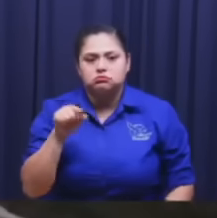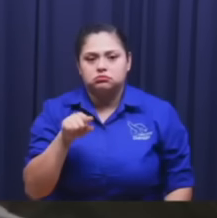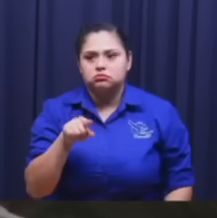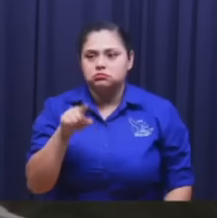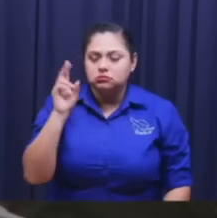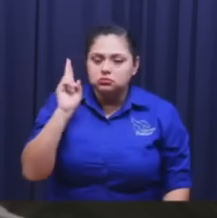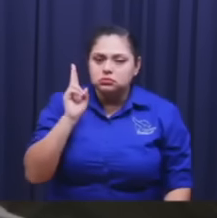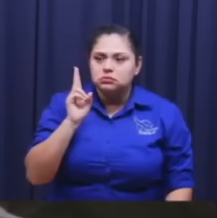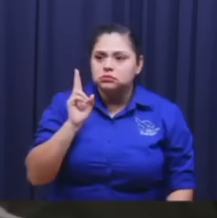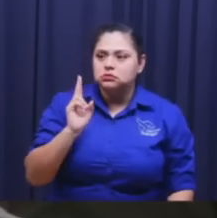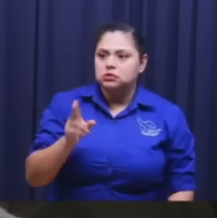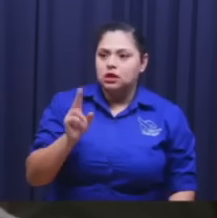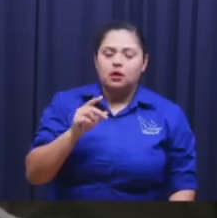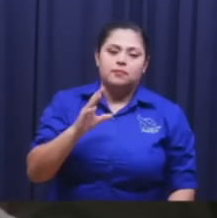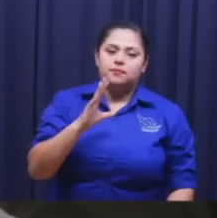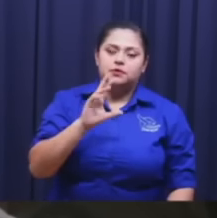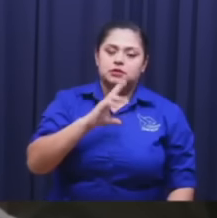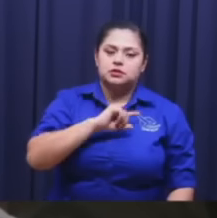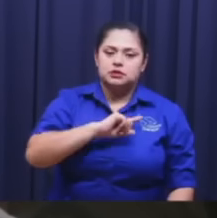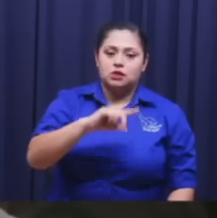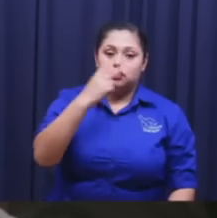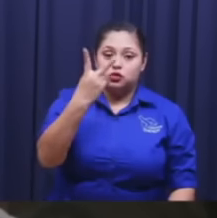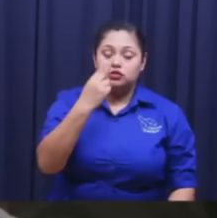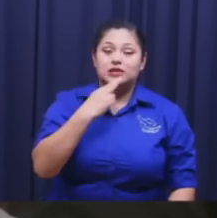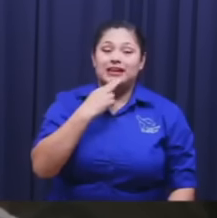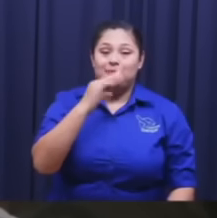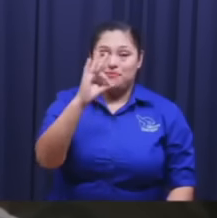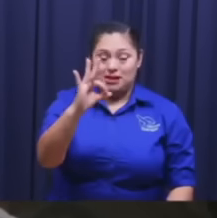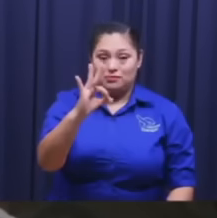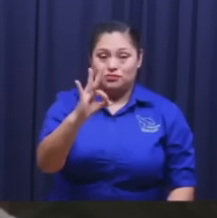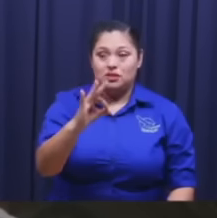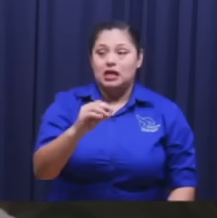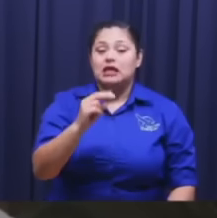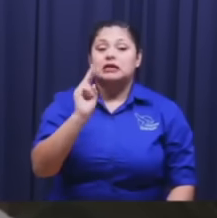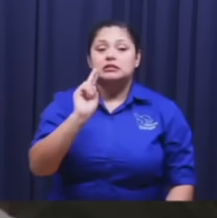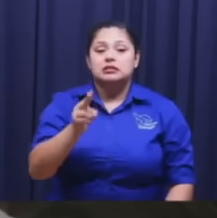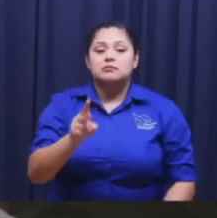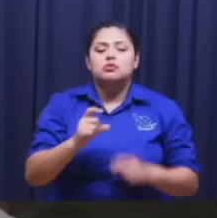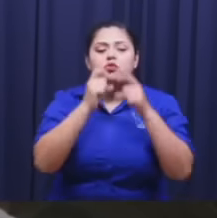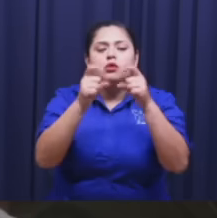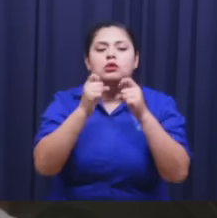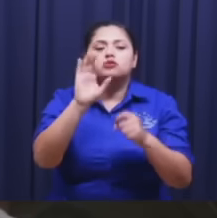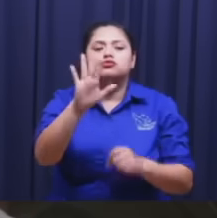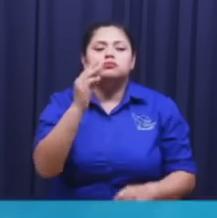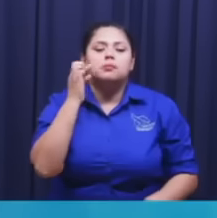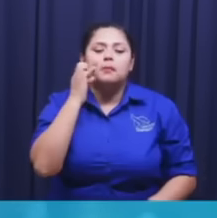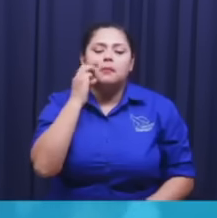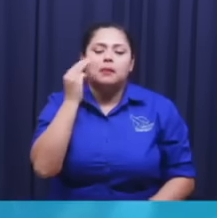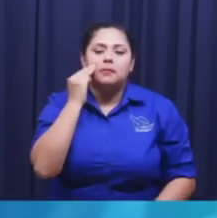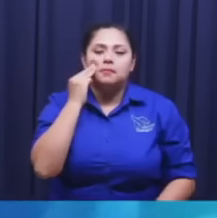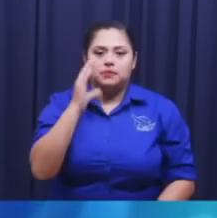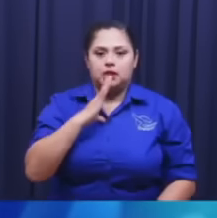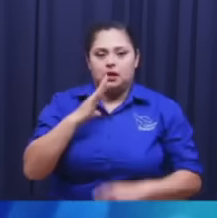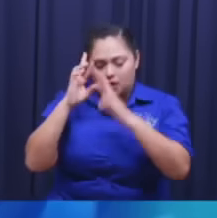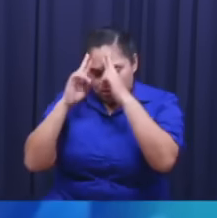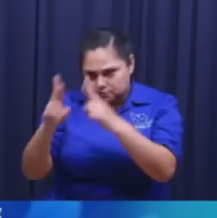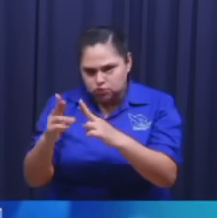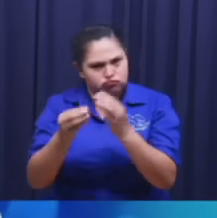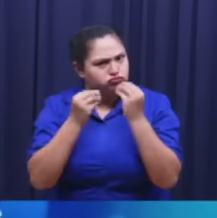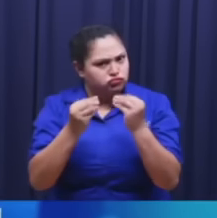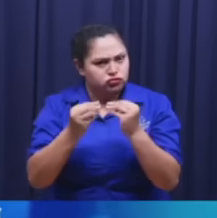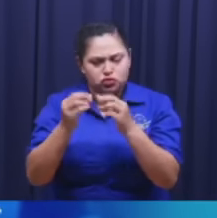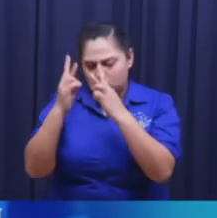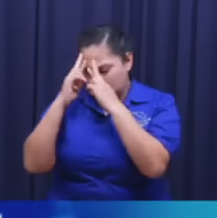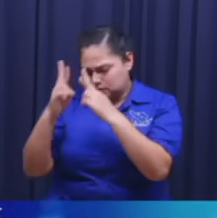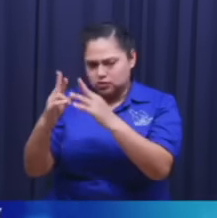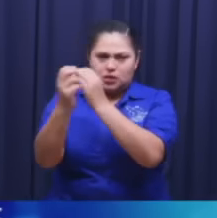siempre eran dos hermanos, ¿verdad? Y entonces siempre fueron cuidados por sus padres y entonces le tenían mucho respeto y amor a sus padres. Entonces